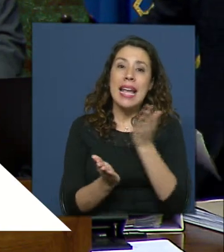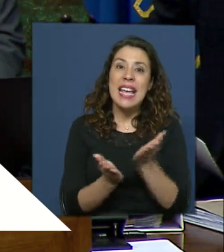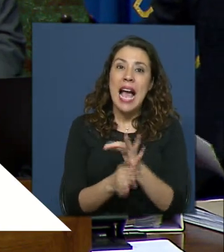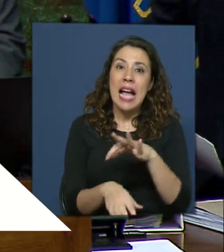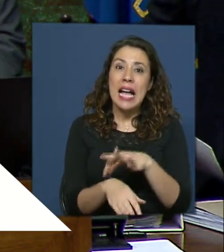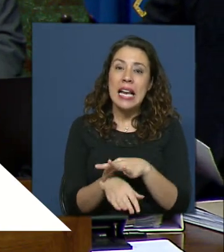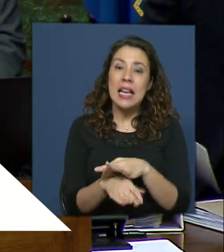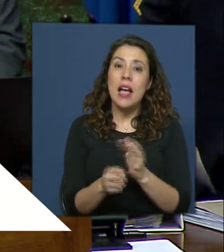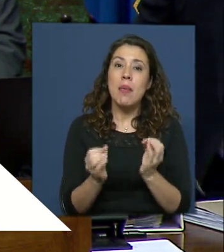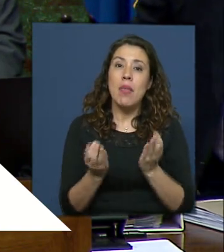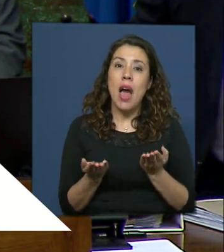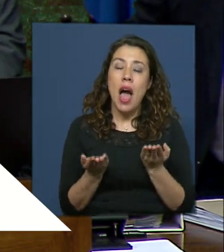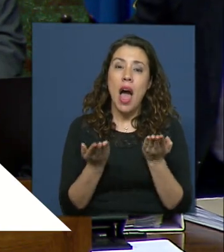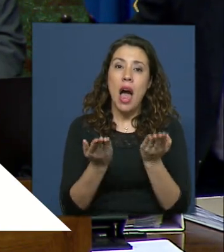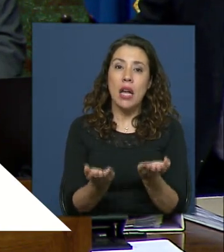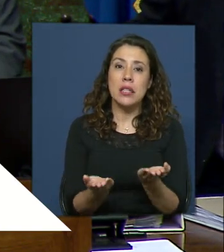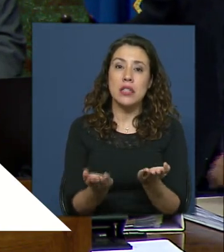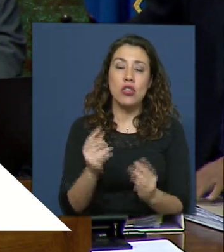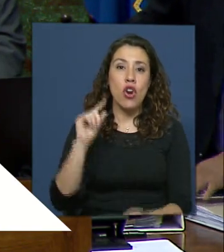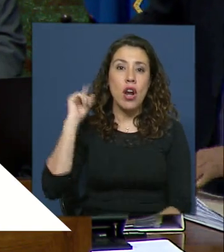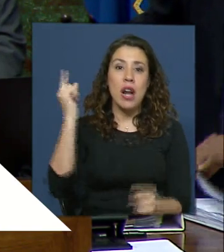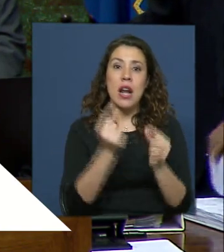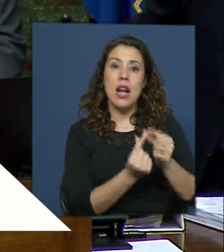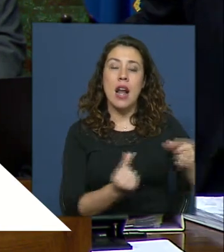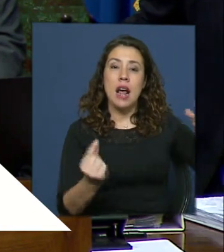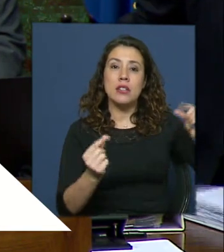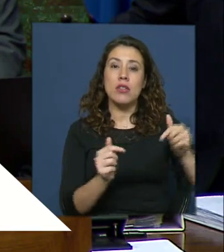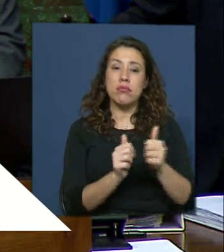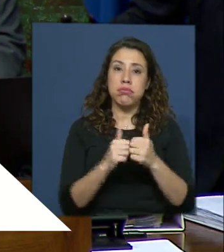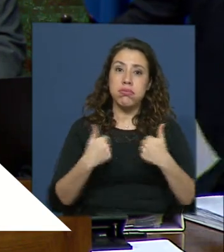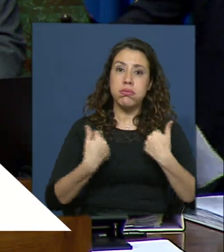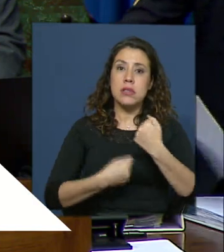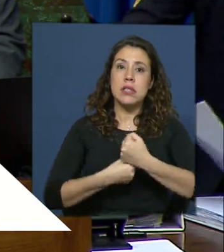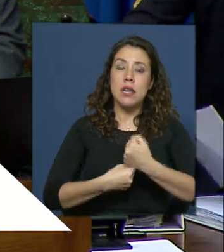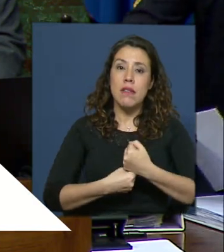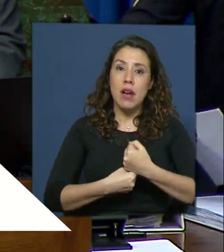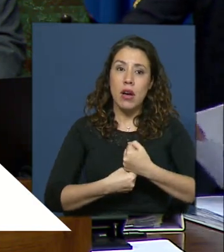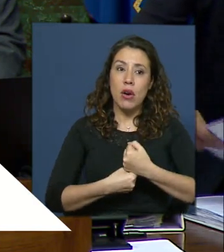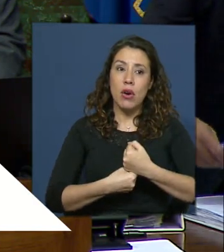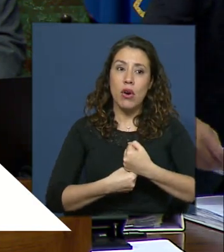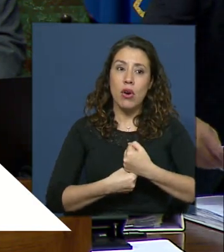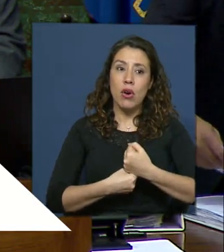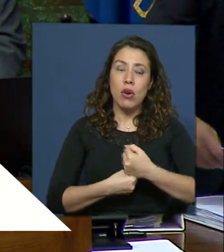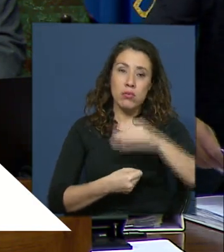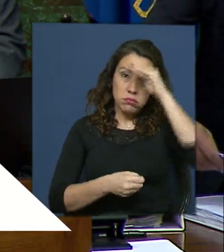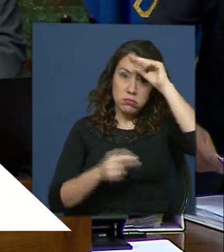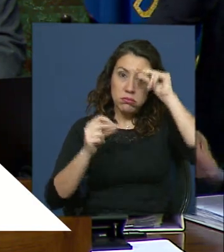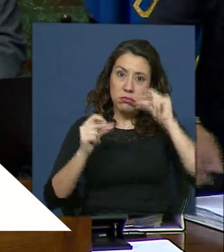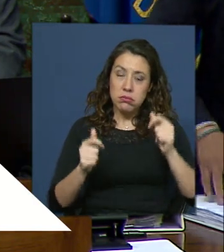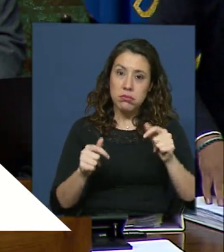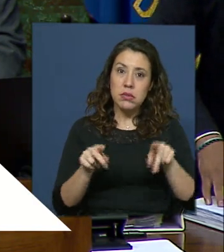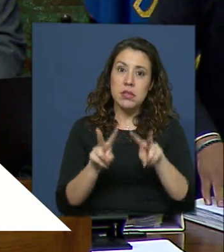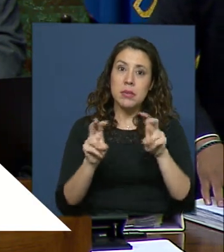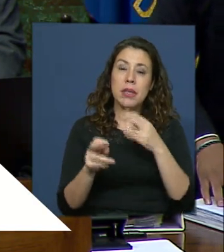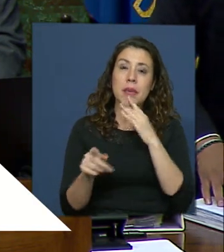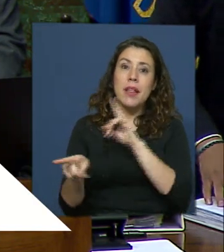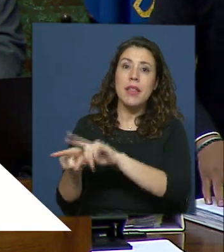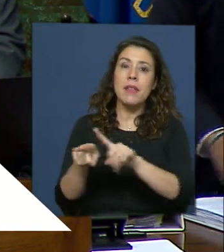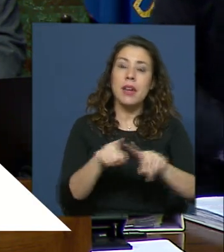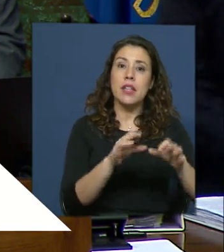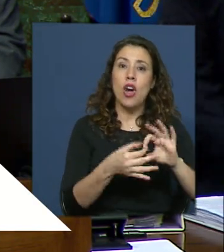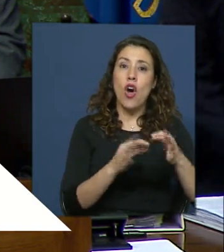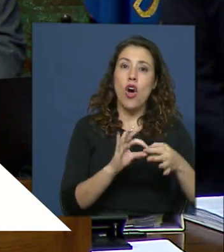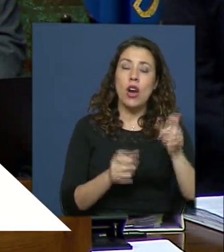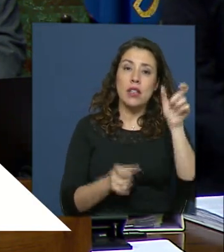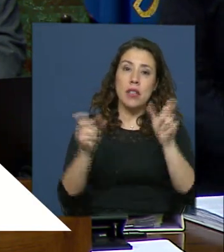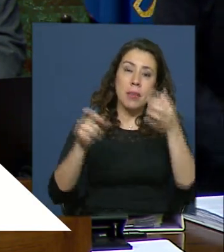y protocolos de atención nacional a través de una mesa de trabajo que incluya tanto a expertos en el tema como a las diversas organizaciones